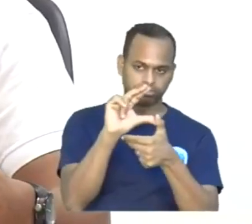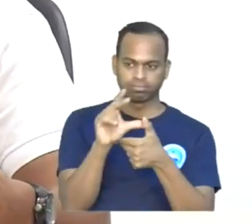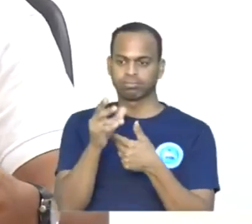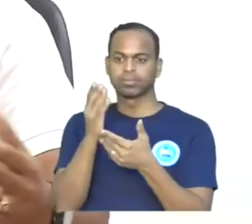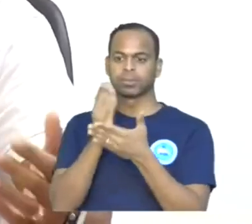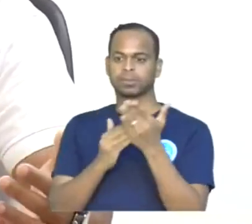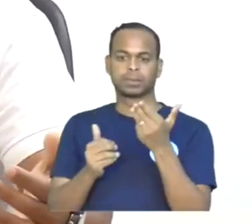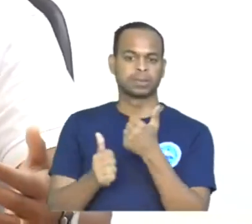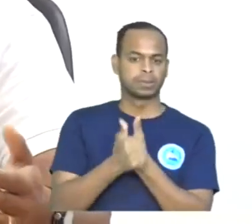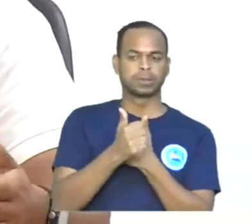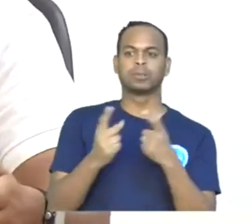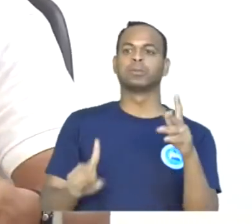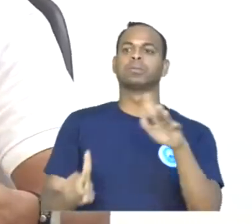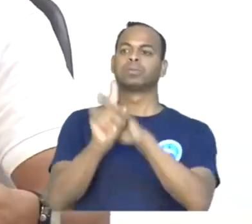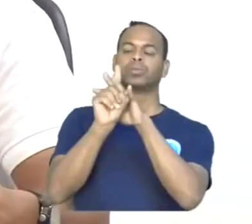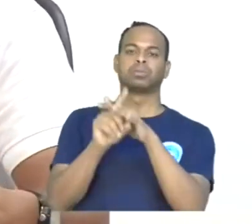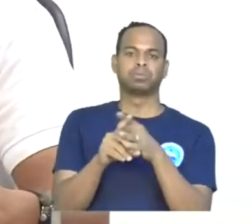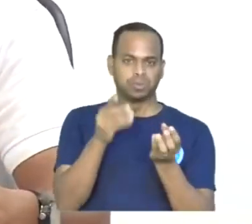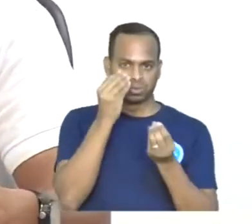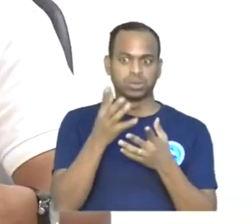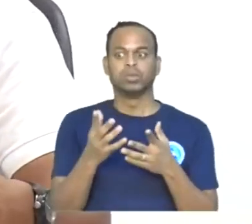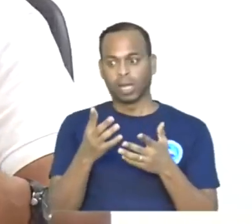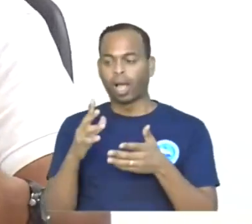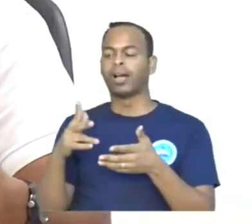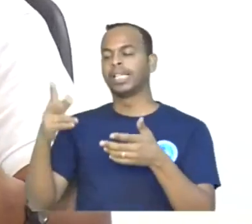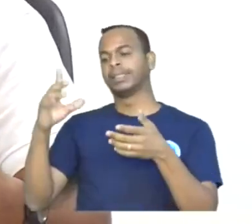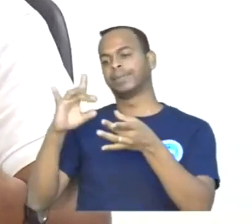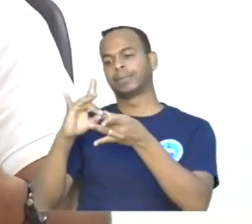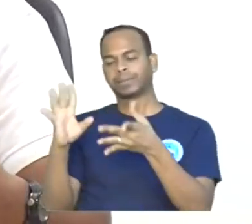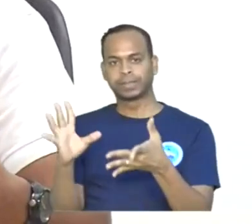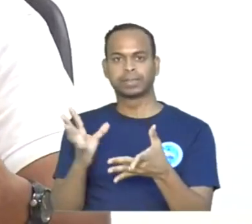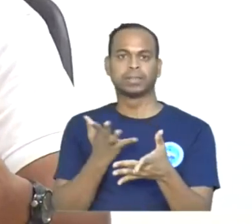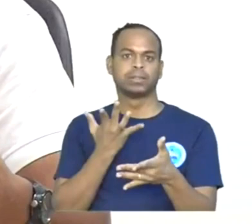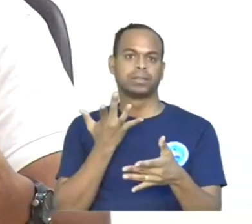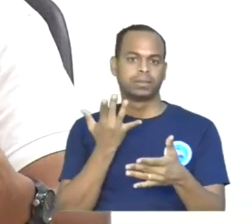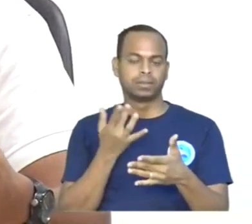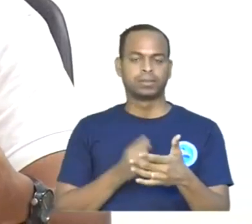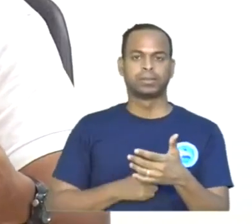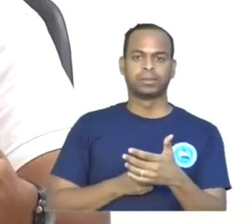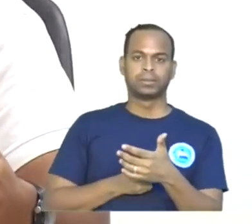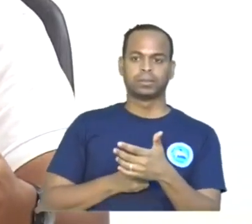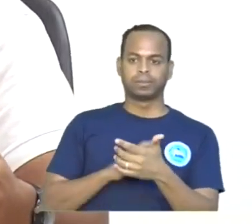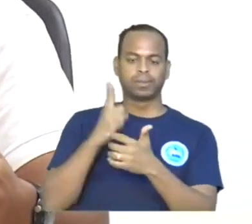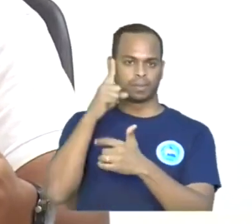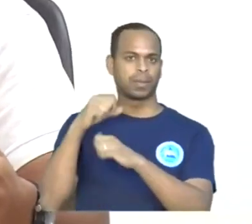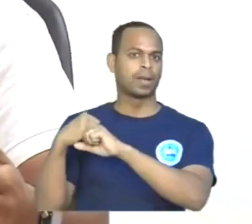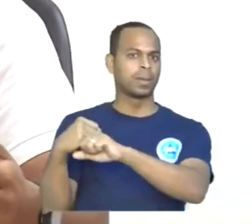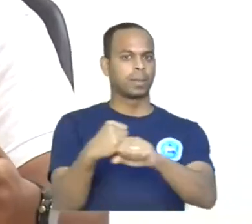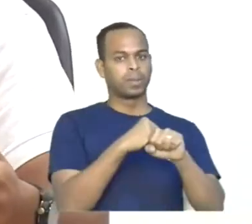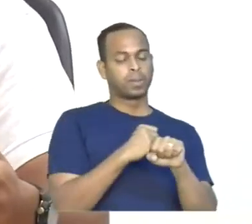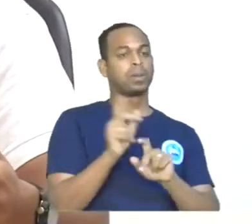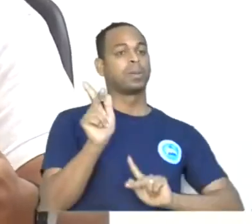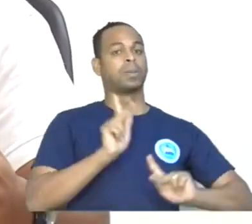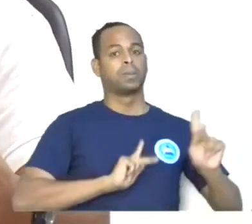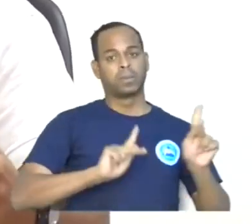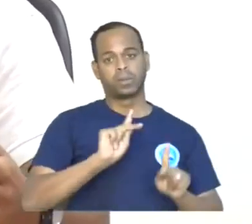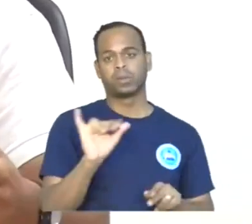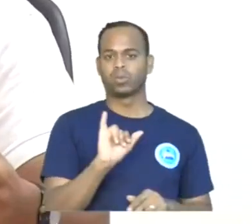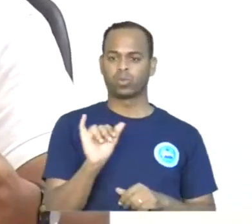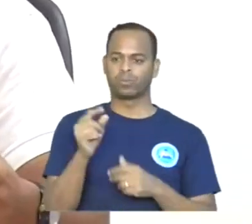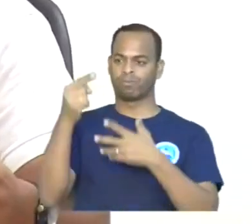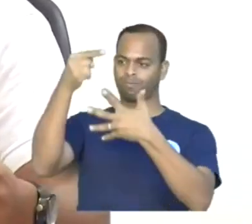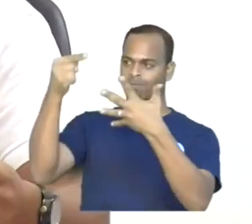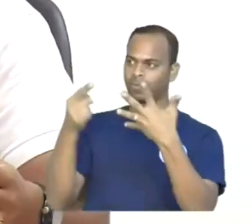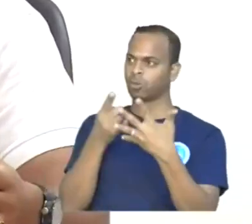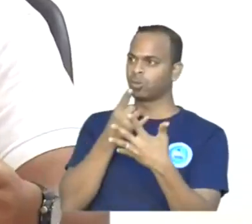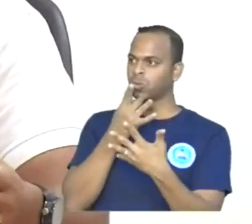declara algún tipo de avería, como acaba de sustentar el general. Esto es por manera de protección, tanto a la población como a los